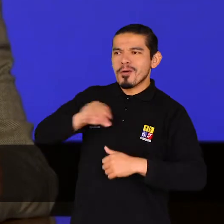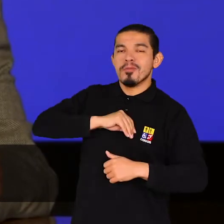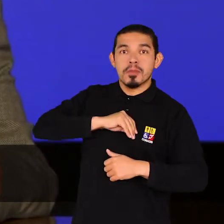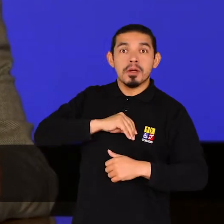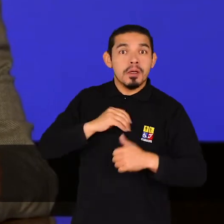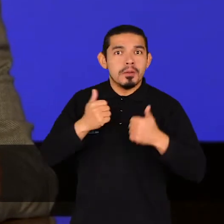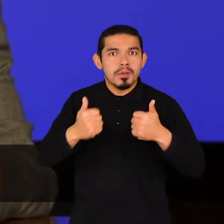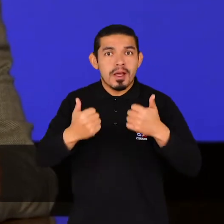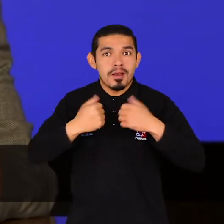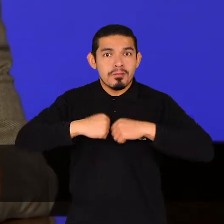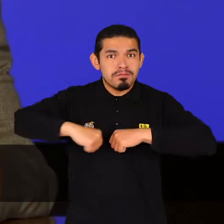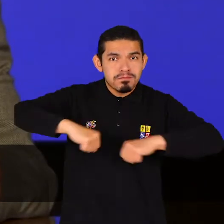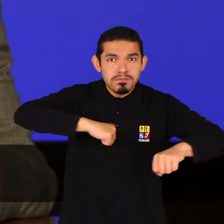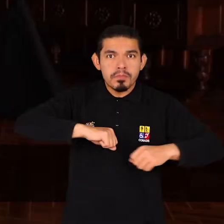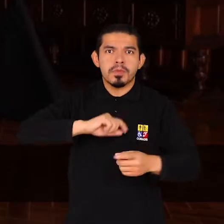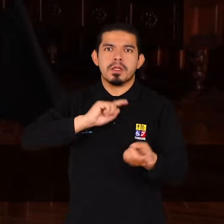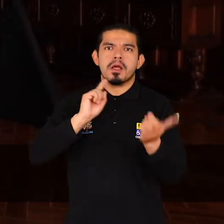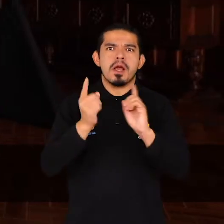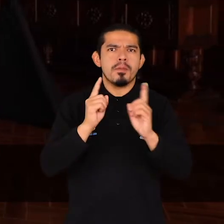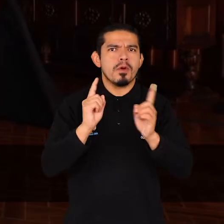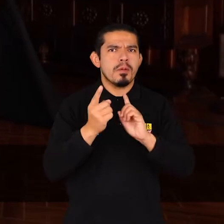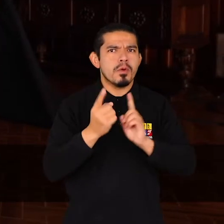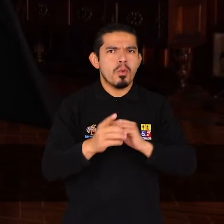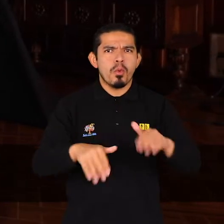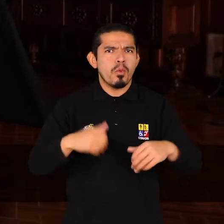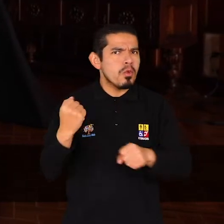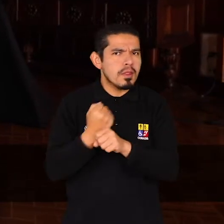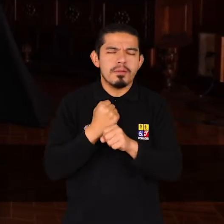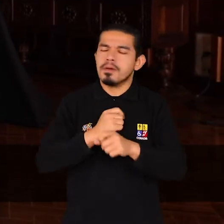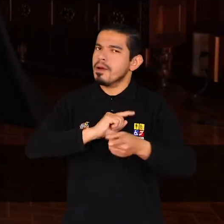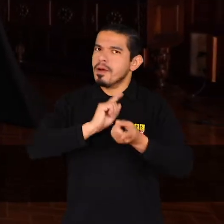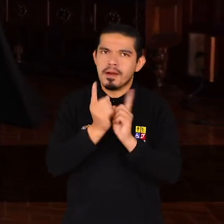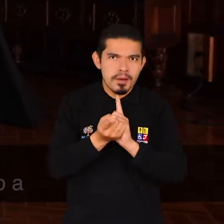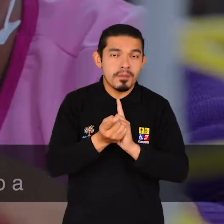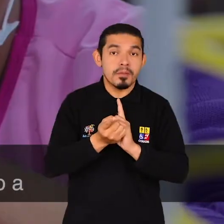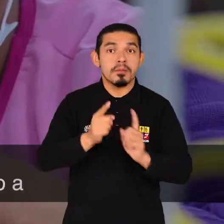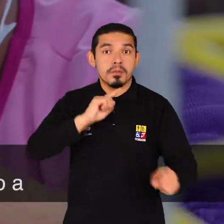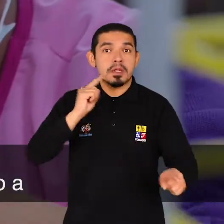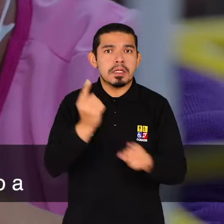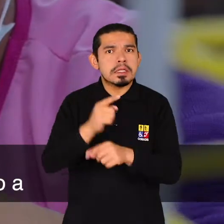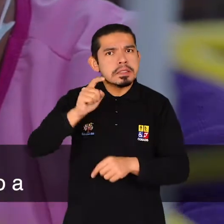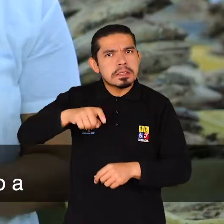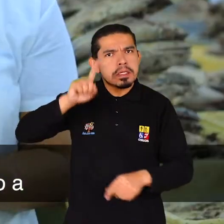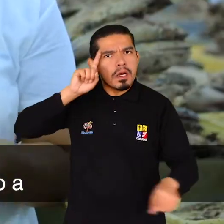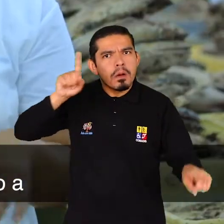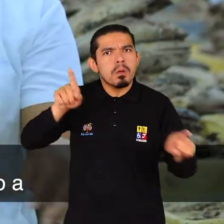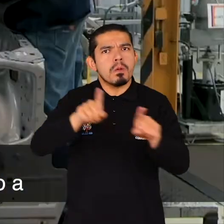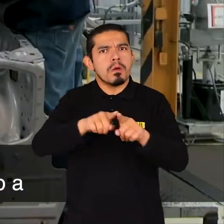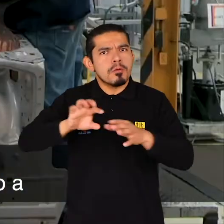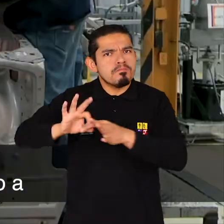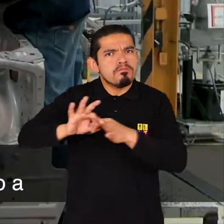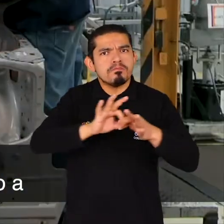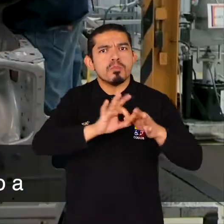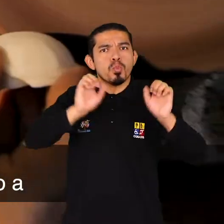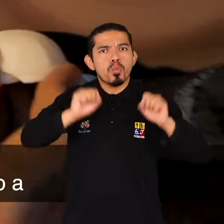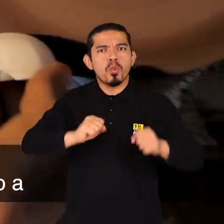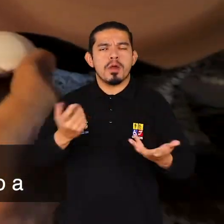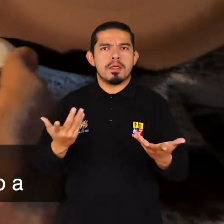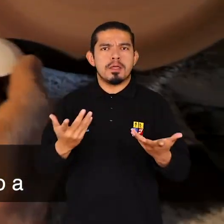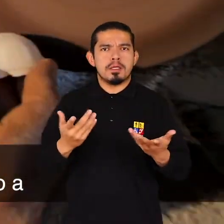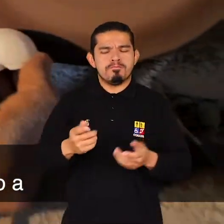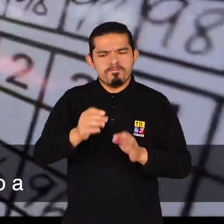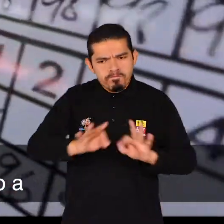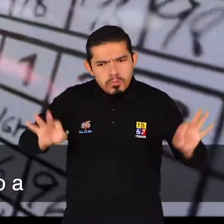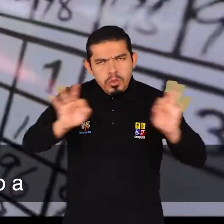momentos en los que van a cambiar las formas y los entendimientos del trabajo. Es necesario que lleguemos a acuerdos y podamos ejercer nuestro sagrado